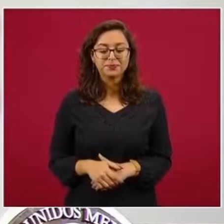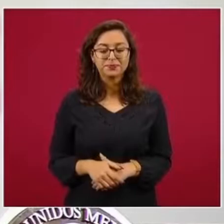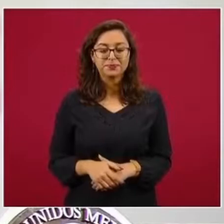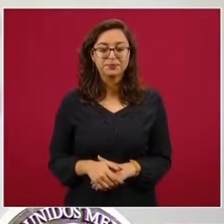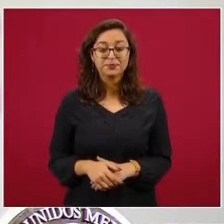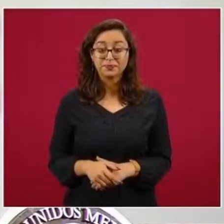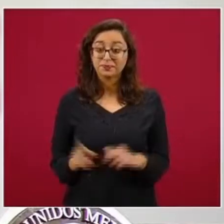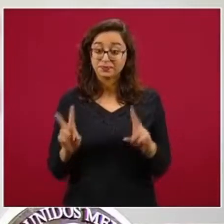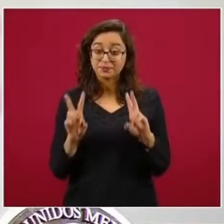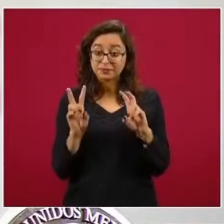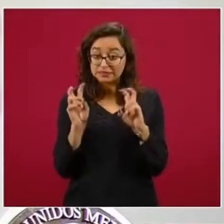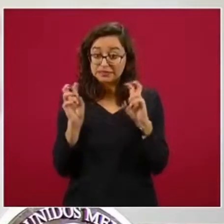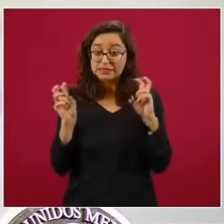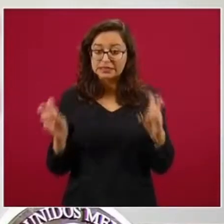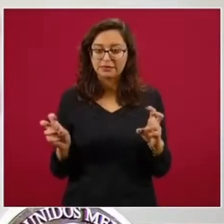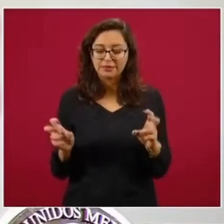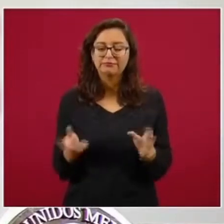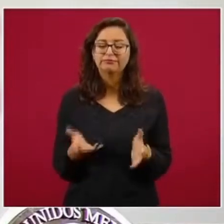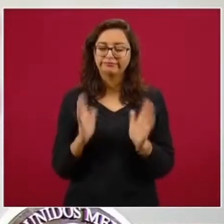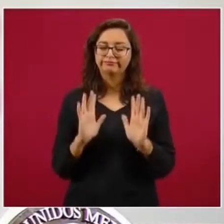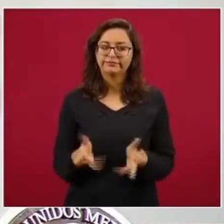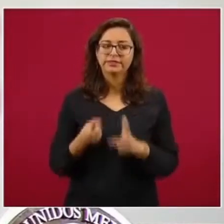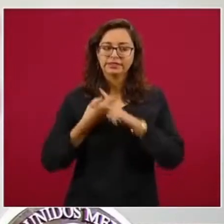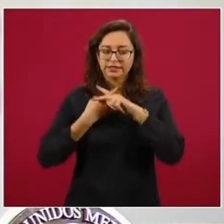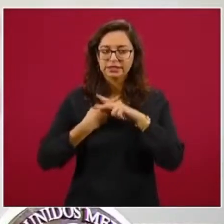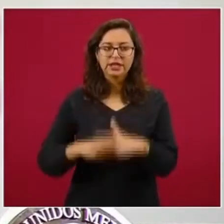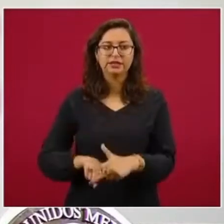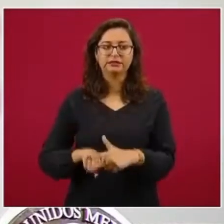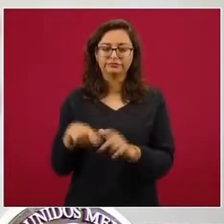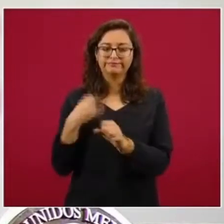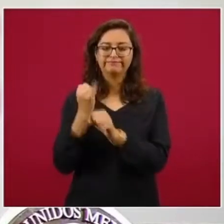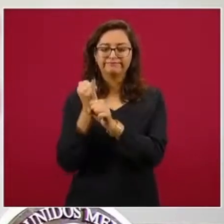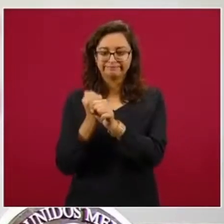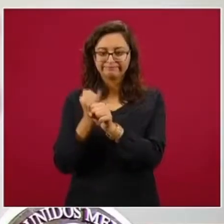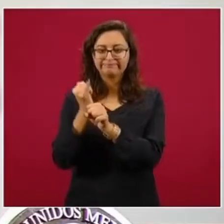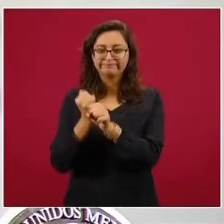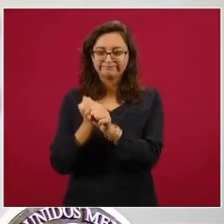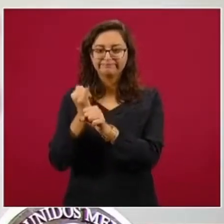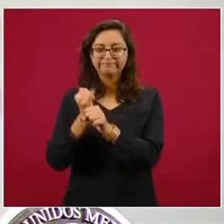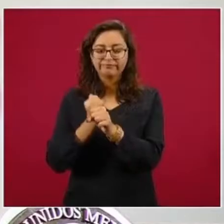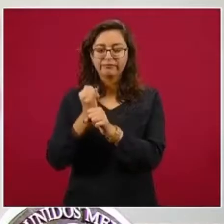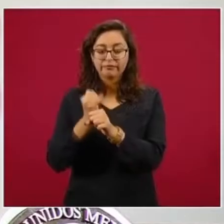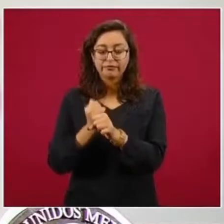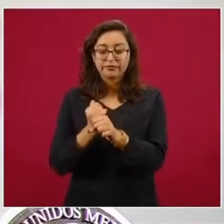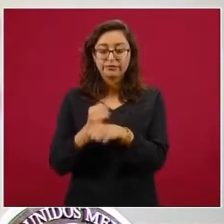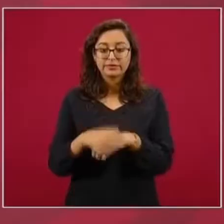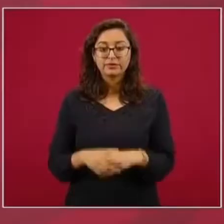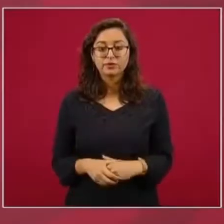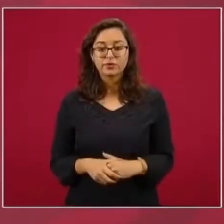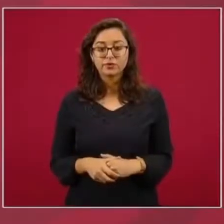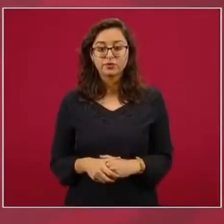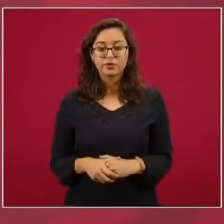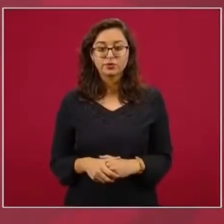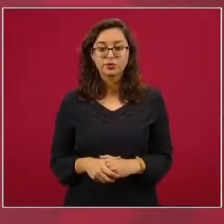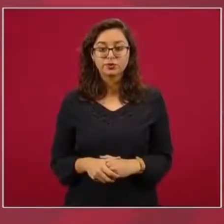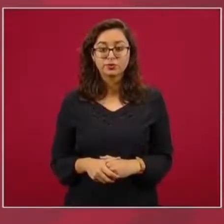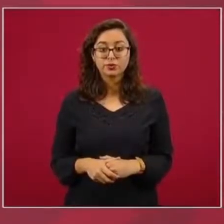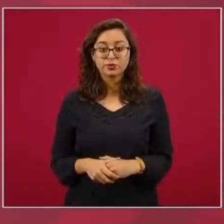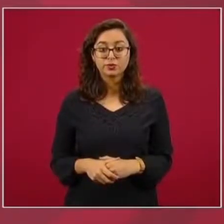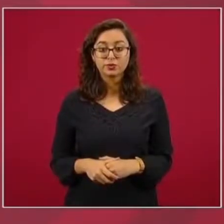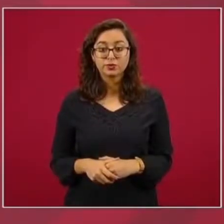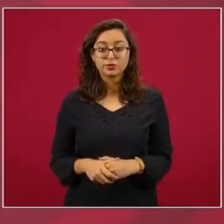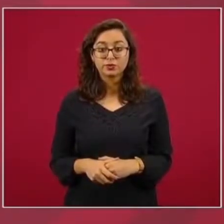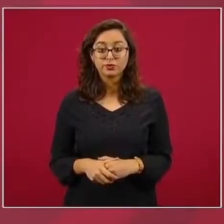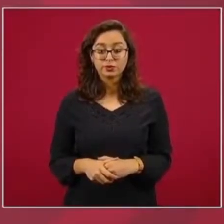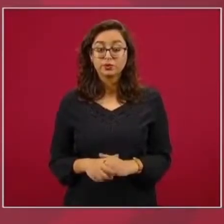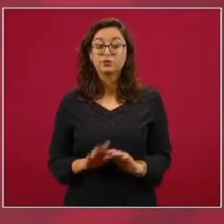un asunto que ya estamos atendiendo. De modo que nos vas a